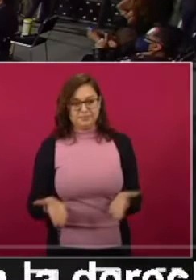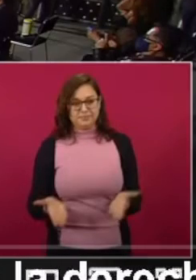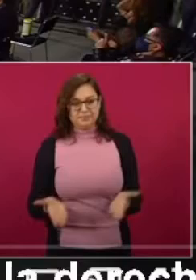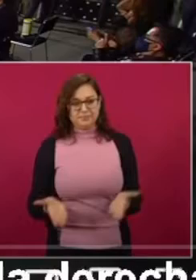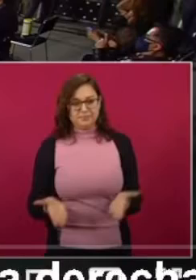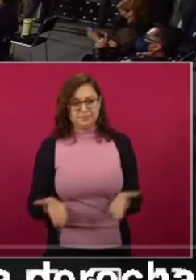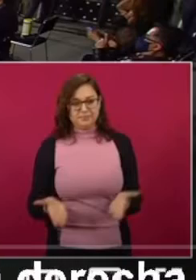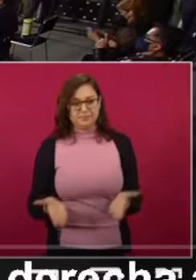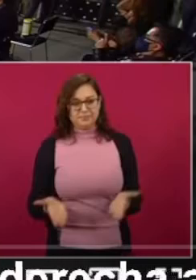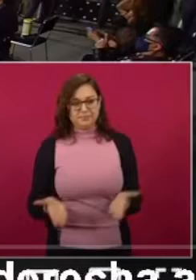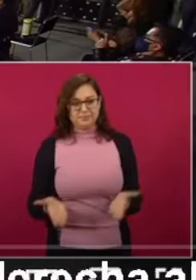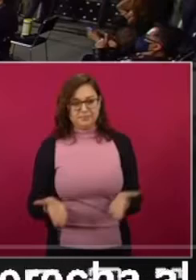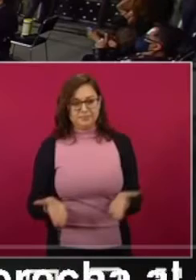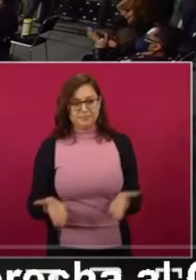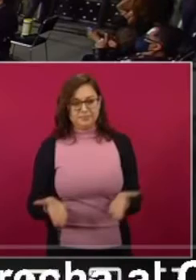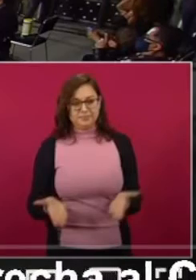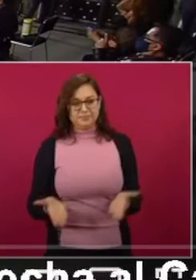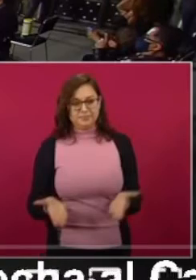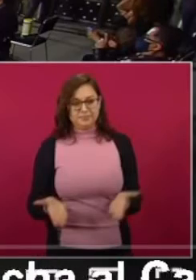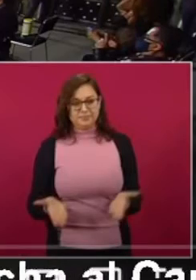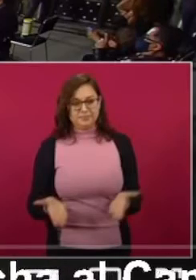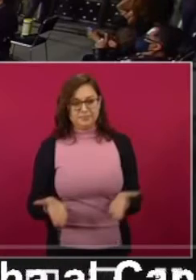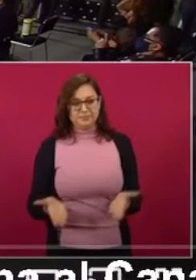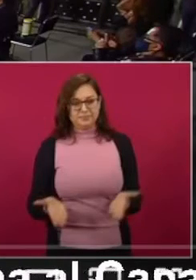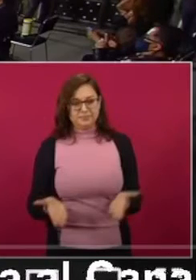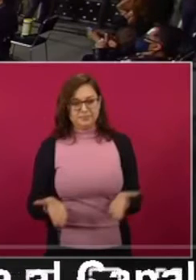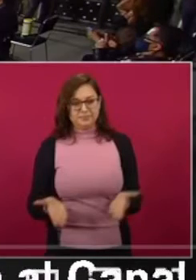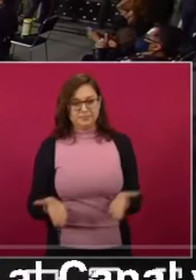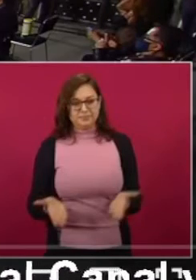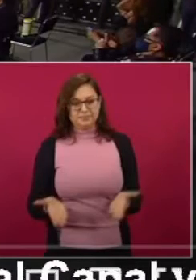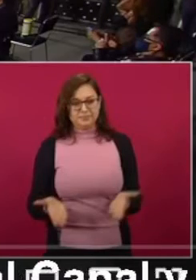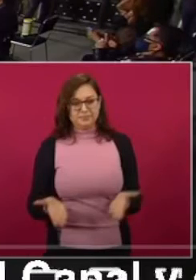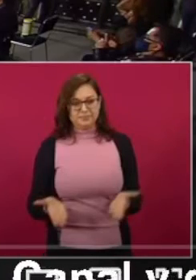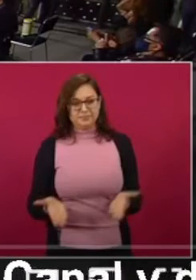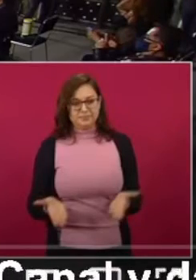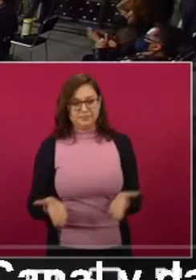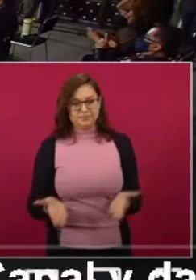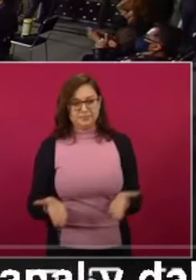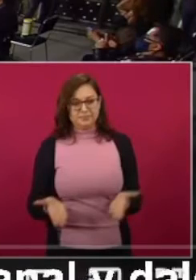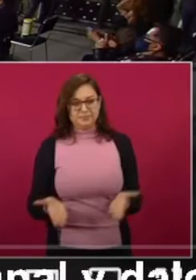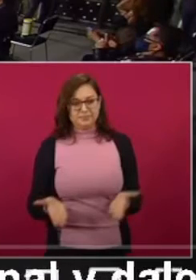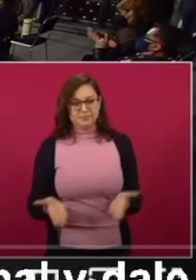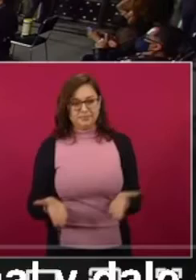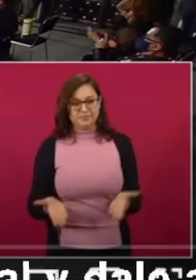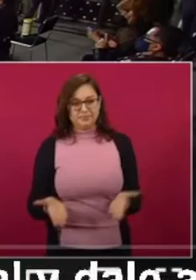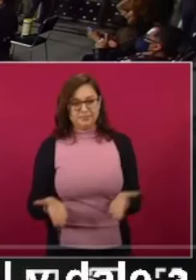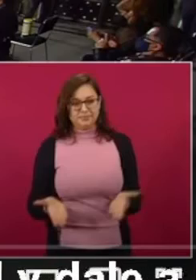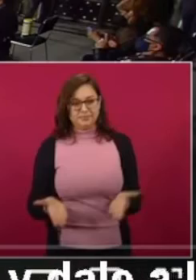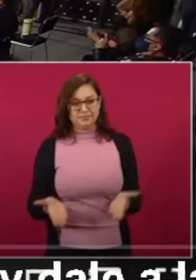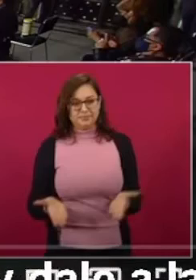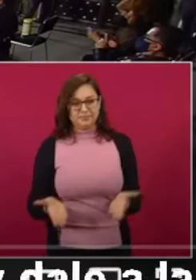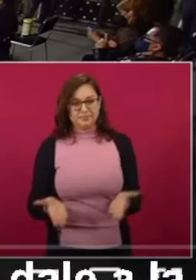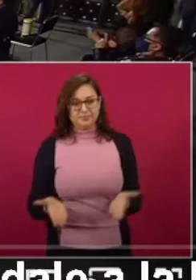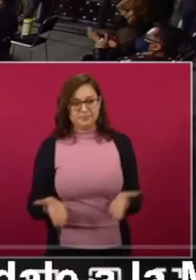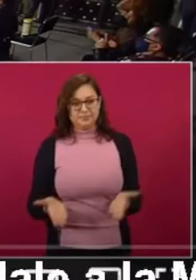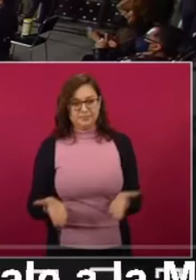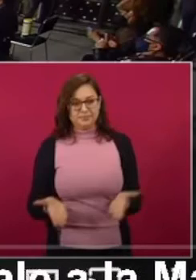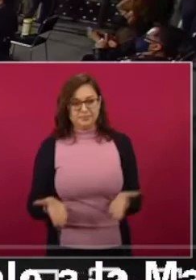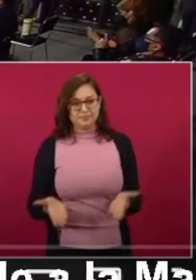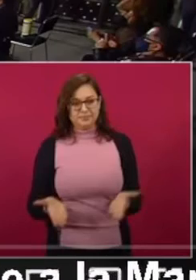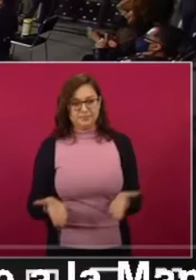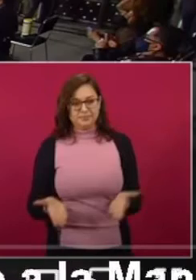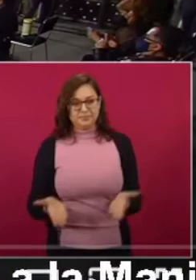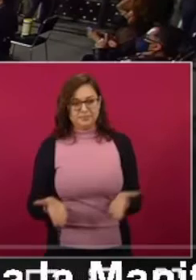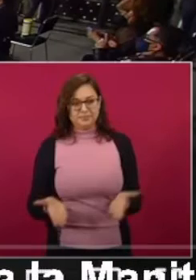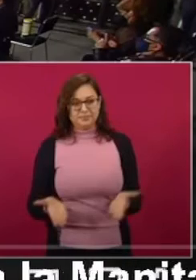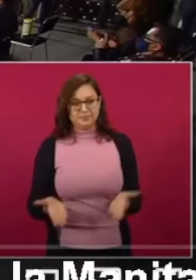tatiana sea presidente o la la jefa del df o el que sea no le no no no